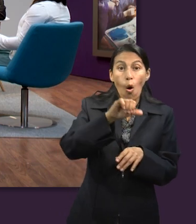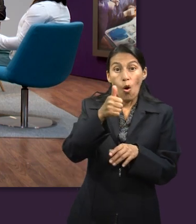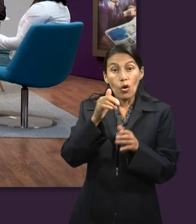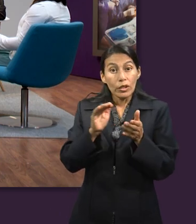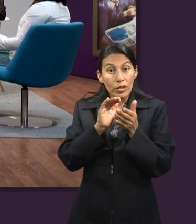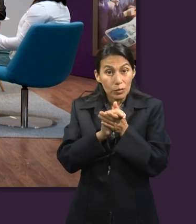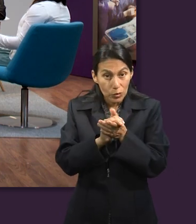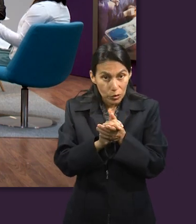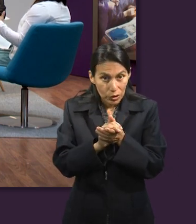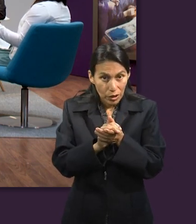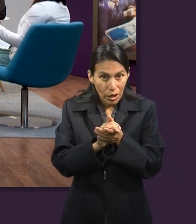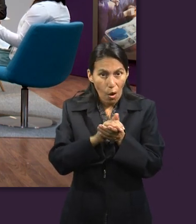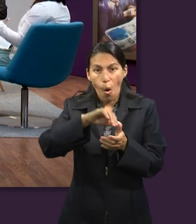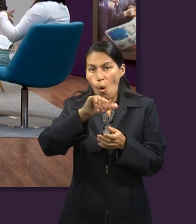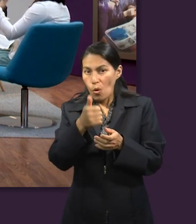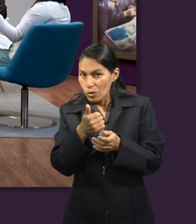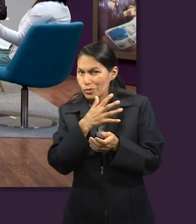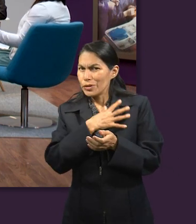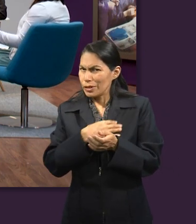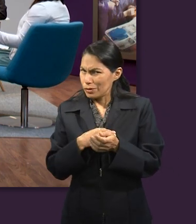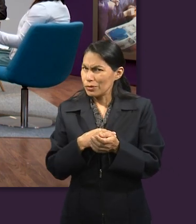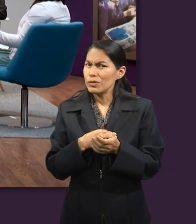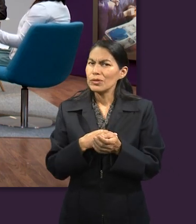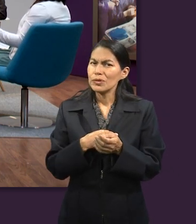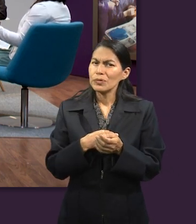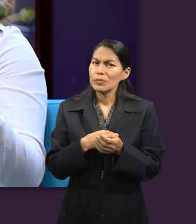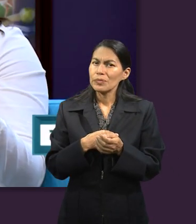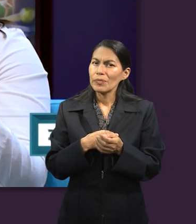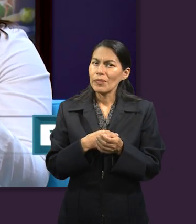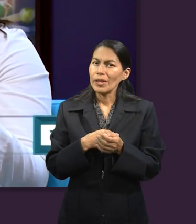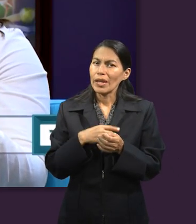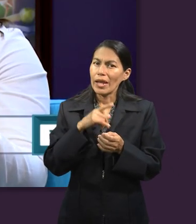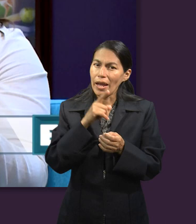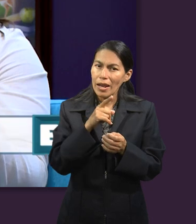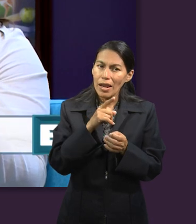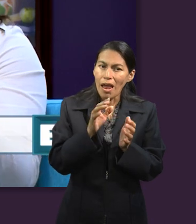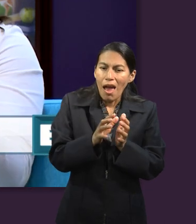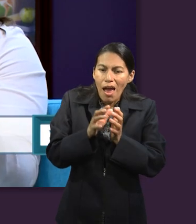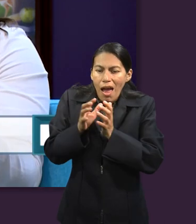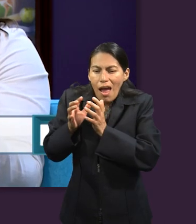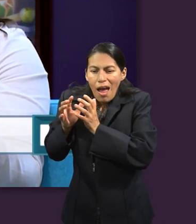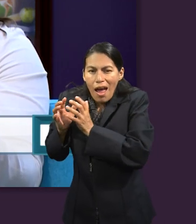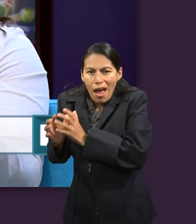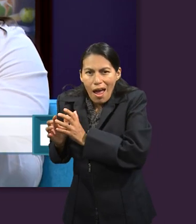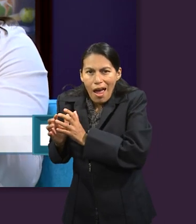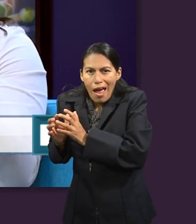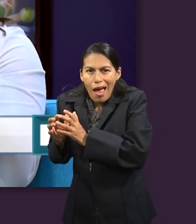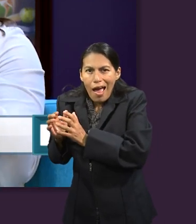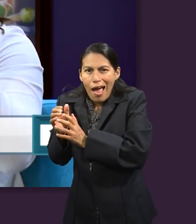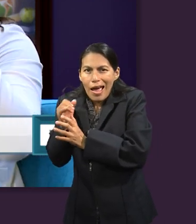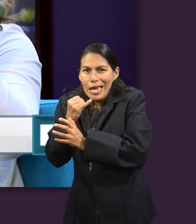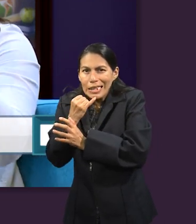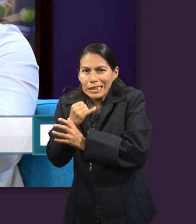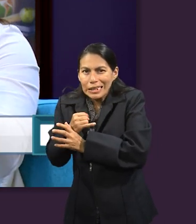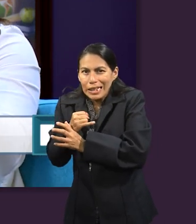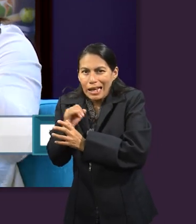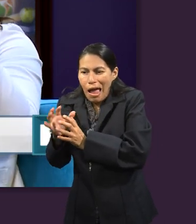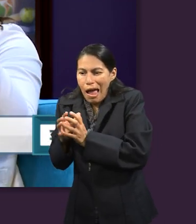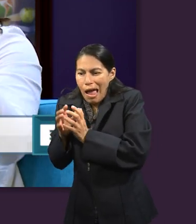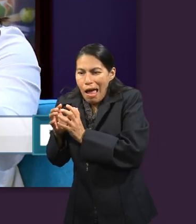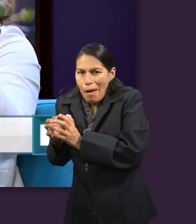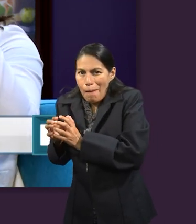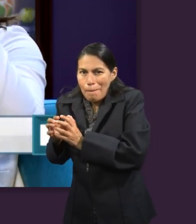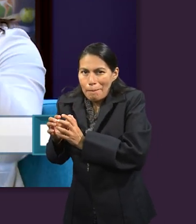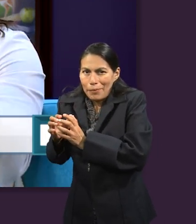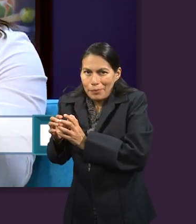abraham a pesar de que tiene más descendencia que vuelve a casarse que tiene más hijos él mantiene un